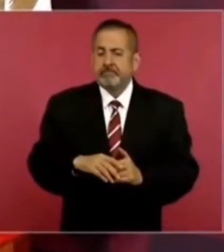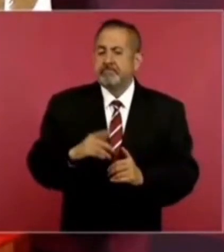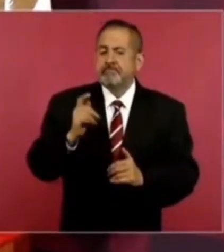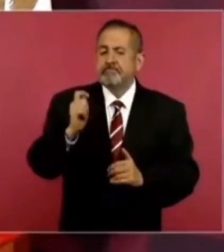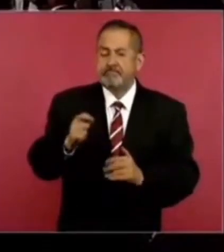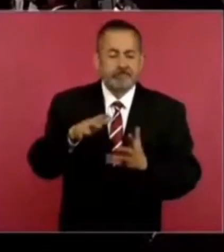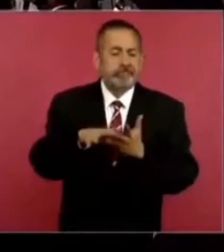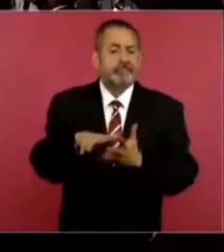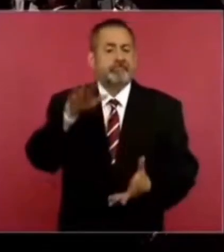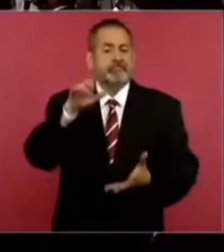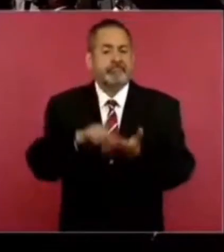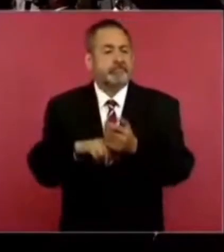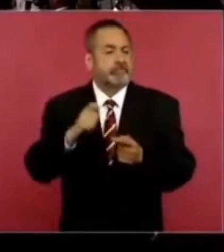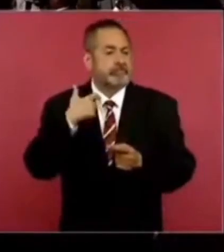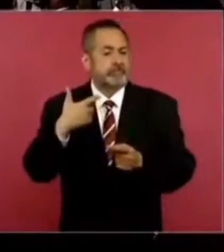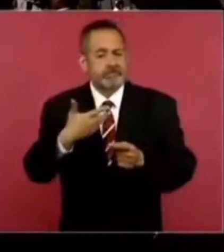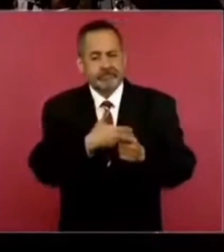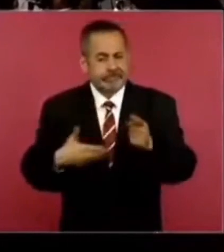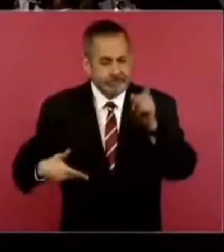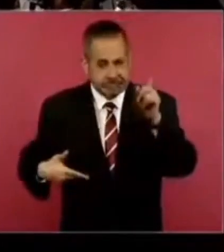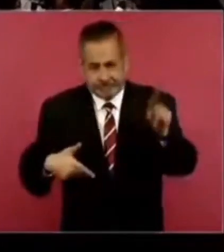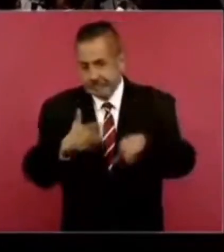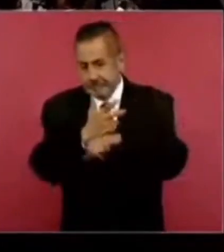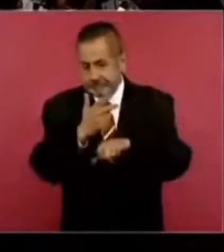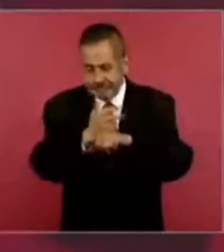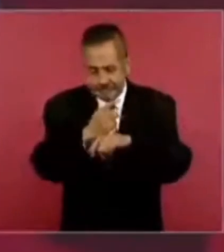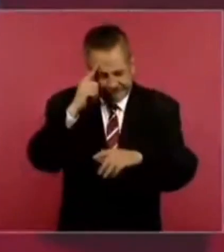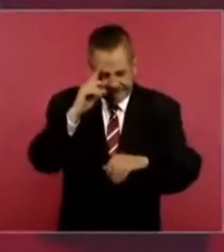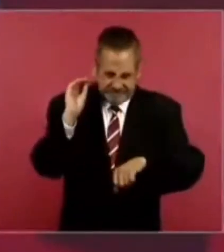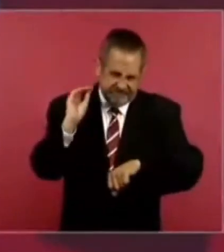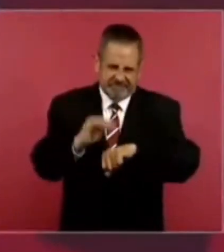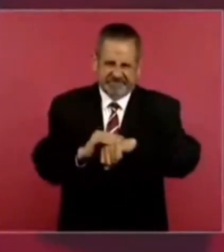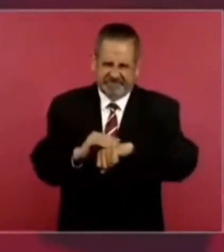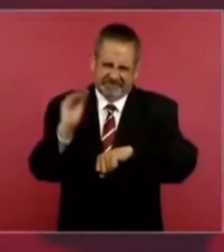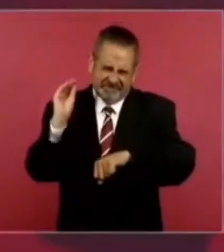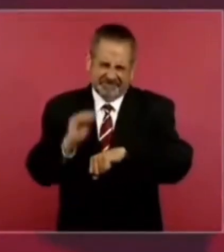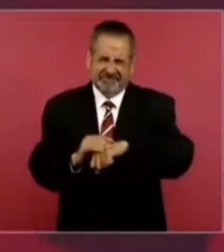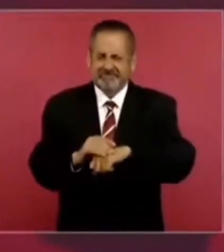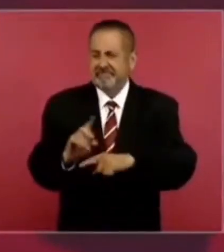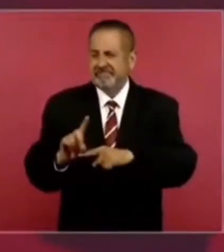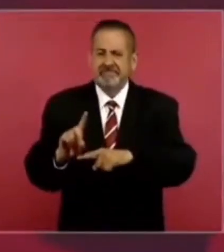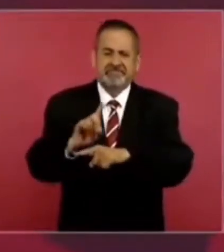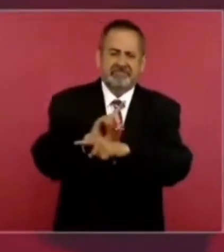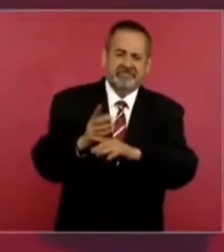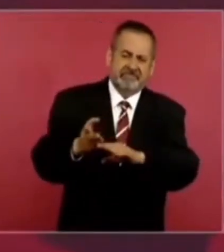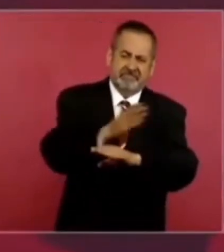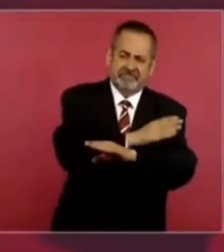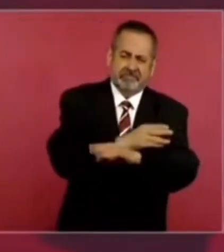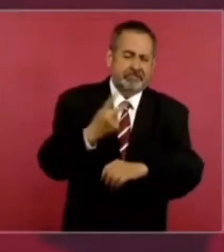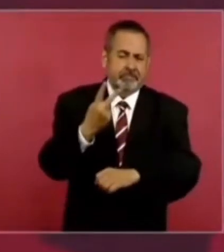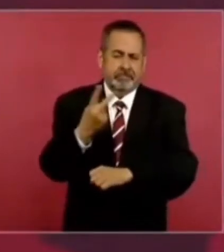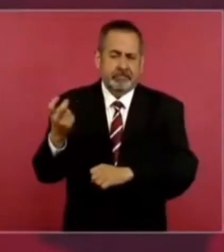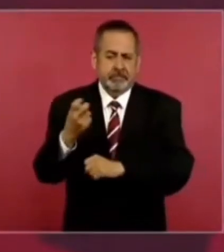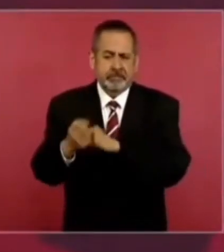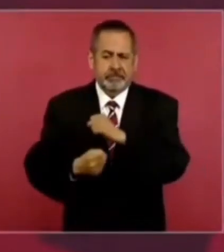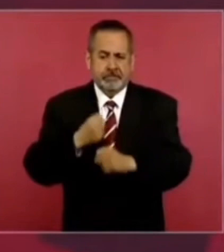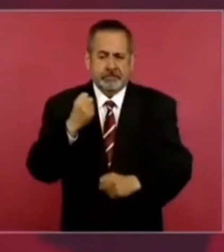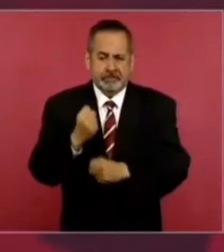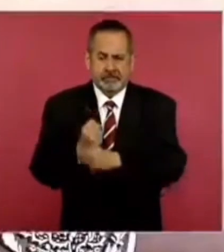la mayoría de los gobiernos, han puesto en práctica desde hace 200 años.